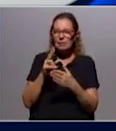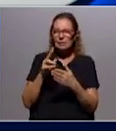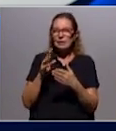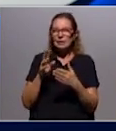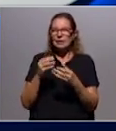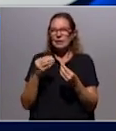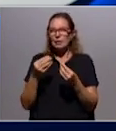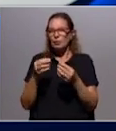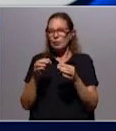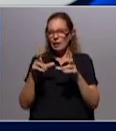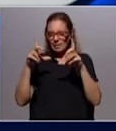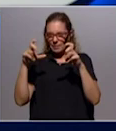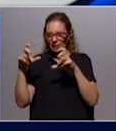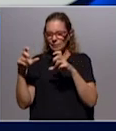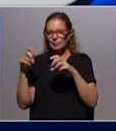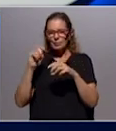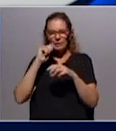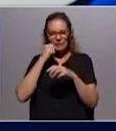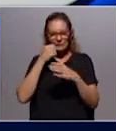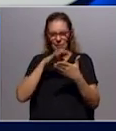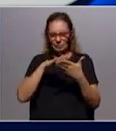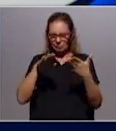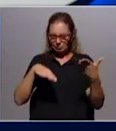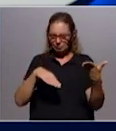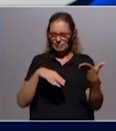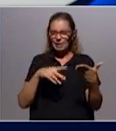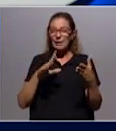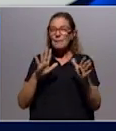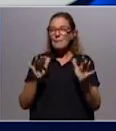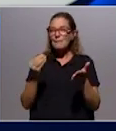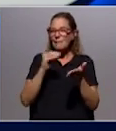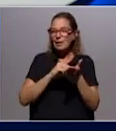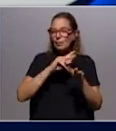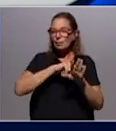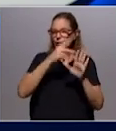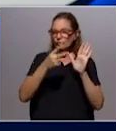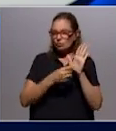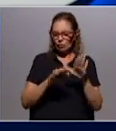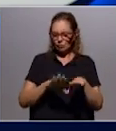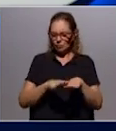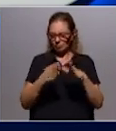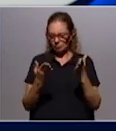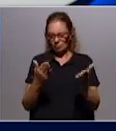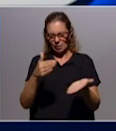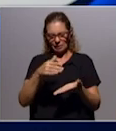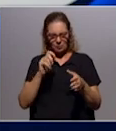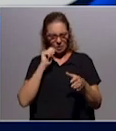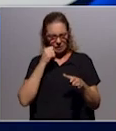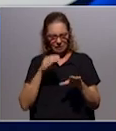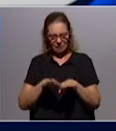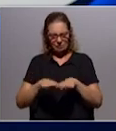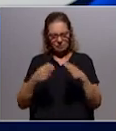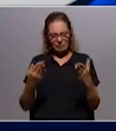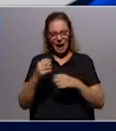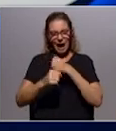son bastante definitivas para ver la belleza que va a tener esa publicación más allá que era un proyecto claro es una hermosa publicación que en la promesa de seguirla